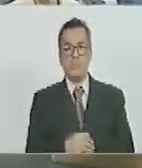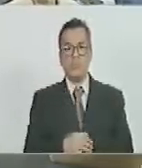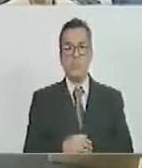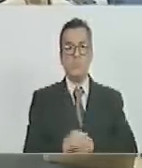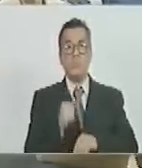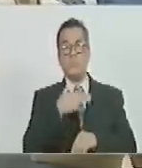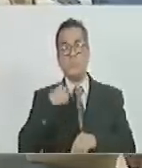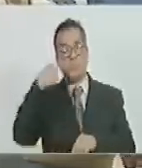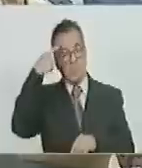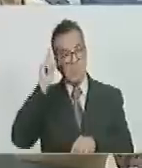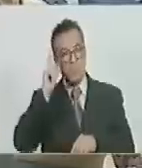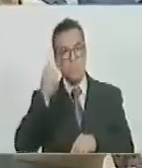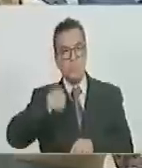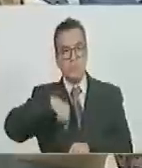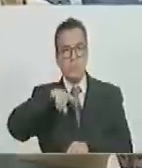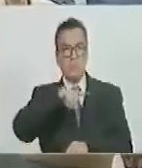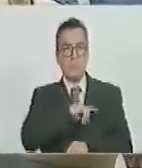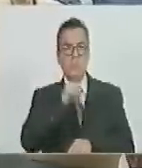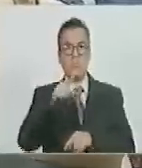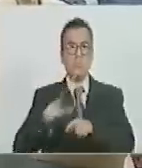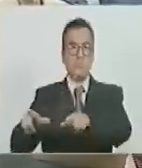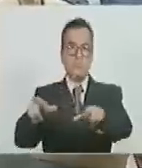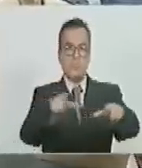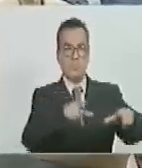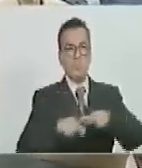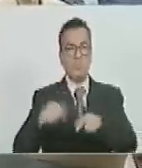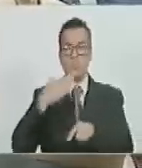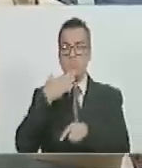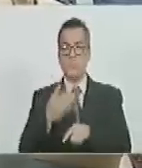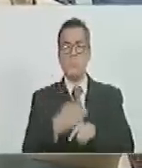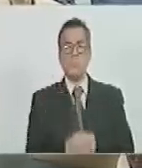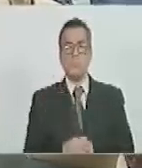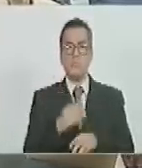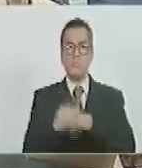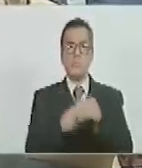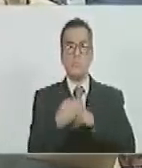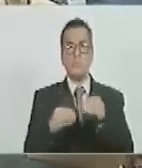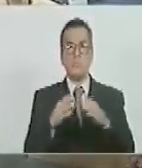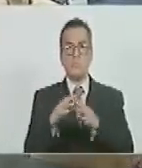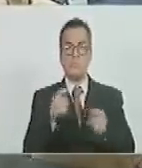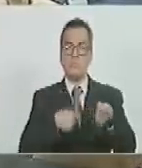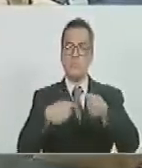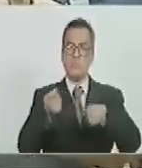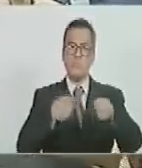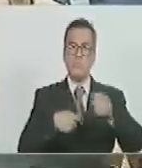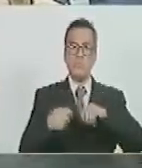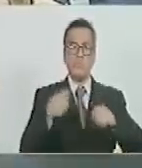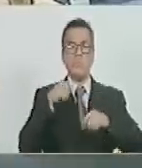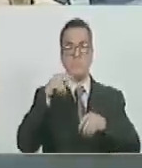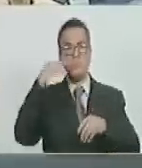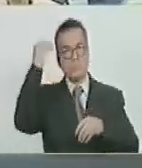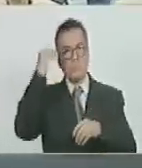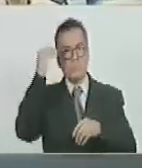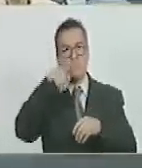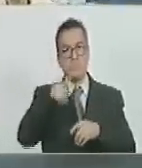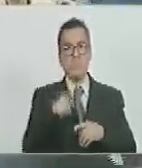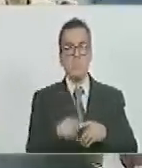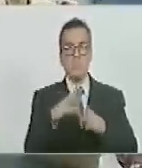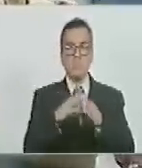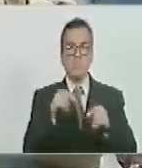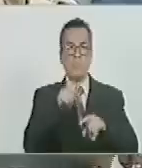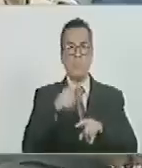mejor les parezca, nosotros en este espacio exigimos el cumplimiento de todos esos tratados y por consiguiente esos